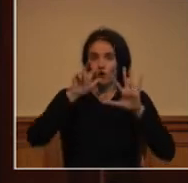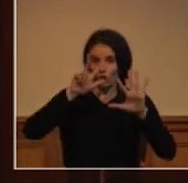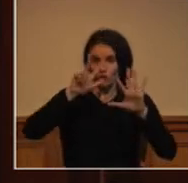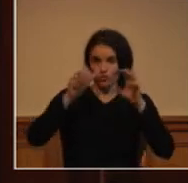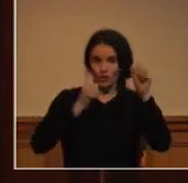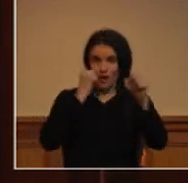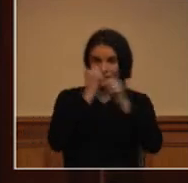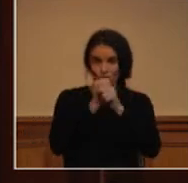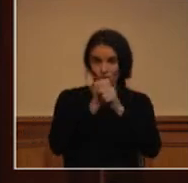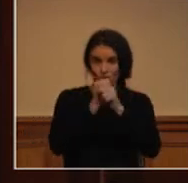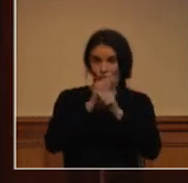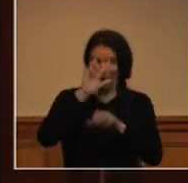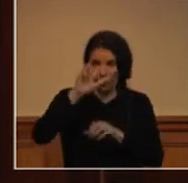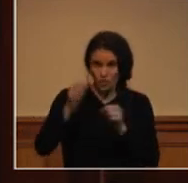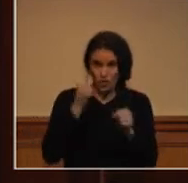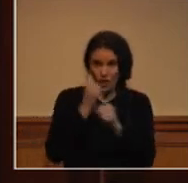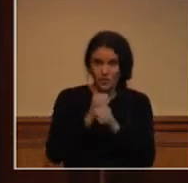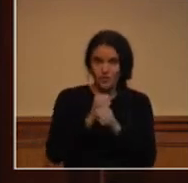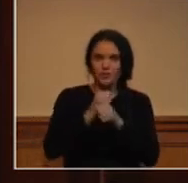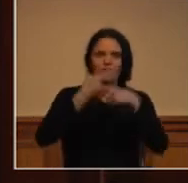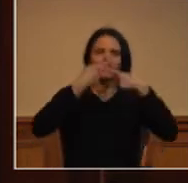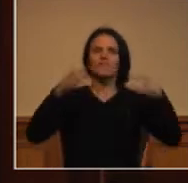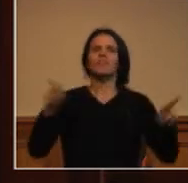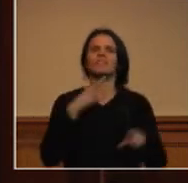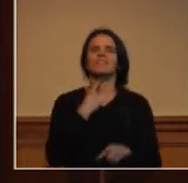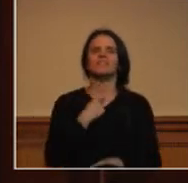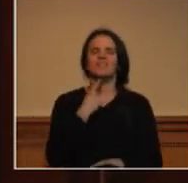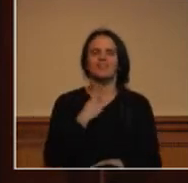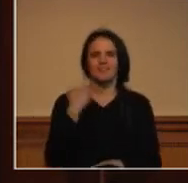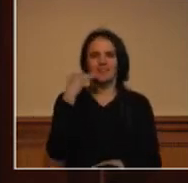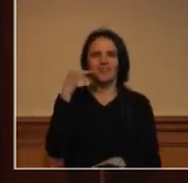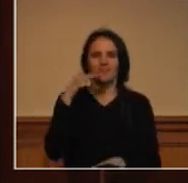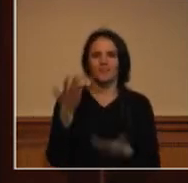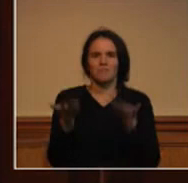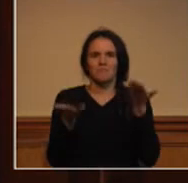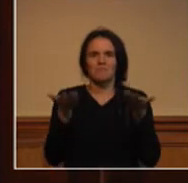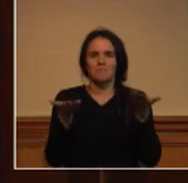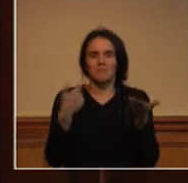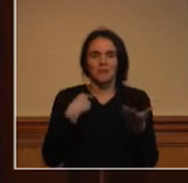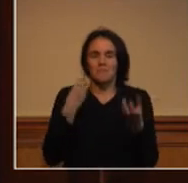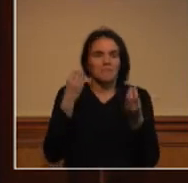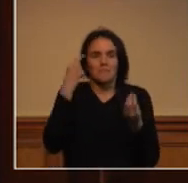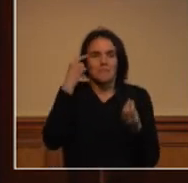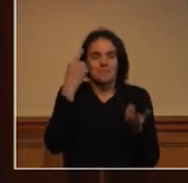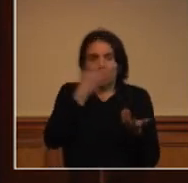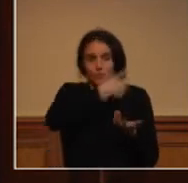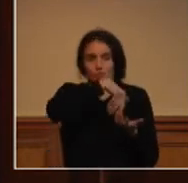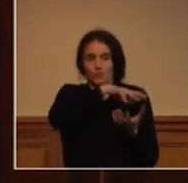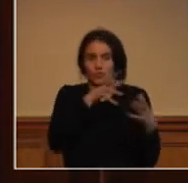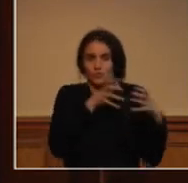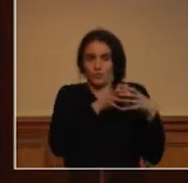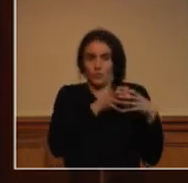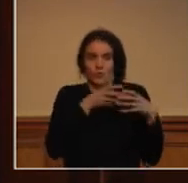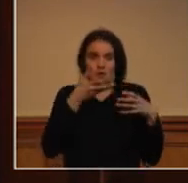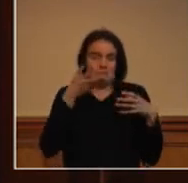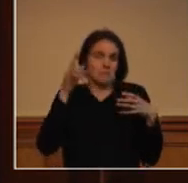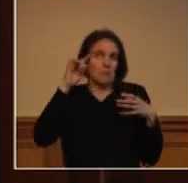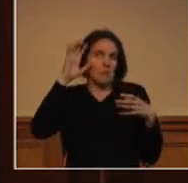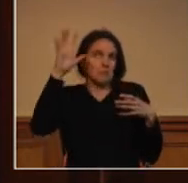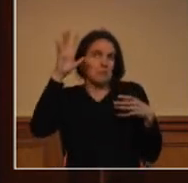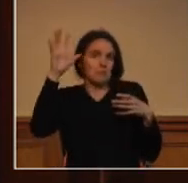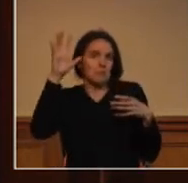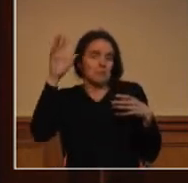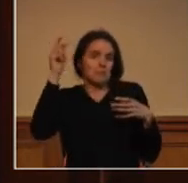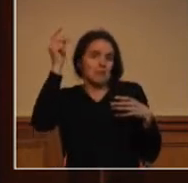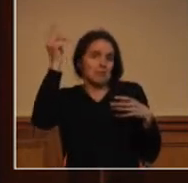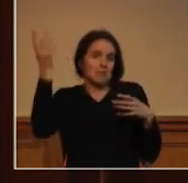estaríamos felices de escuchar sus hipótesis. ¿Por qué no sabemos qué es? ¿Qué pensamos? ¿Qué hipotetizamos? Que